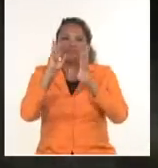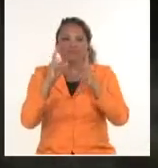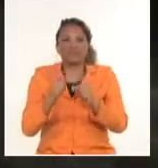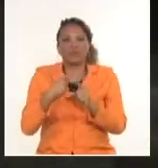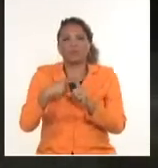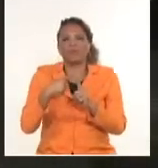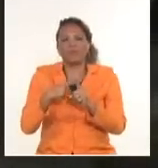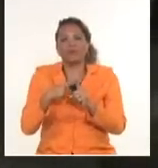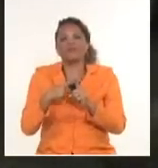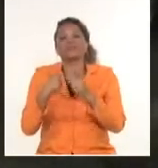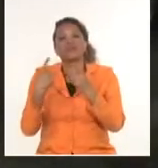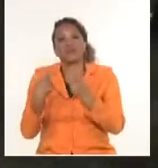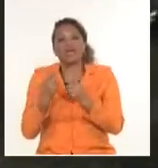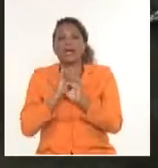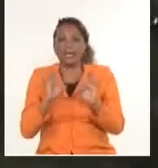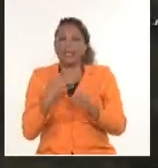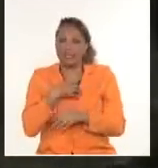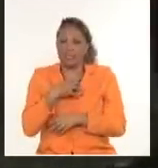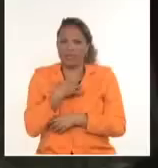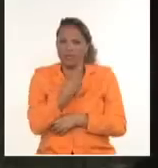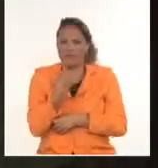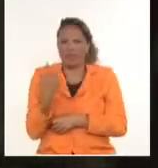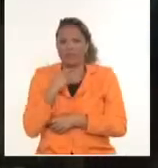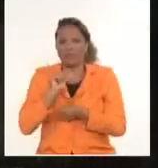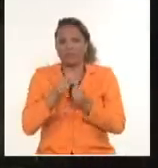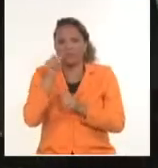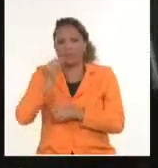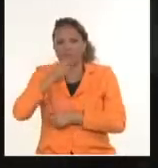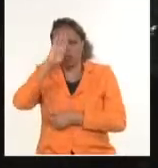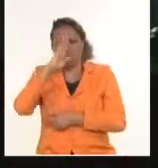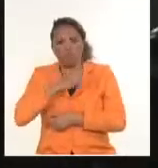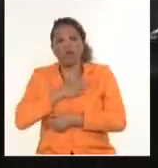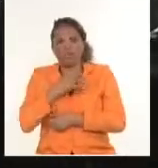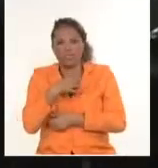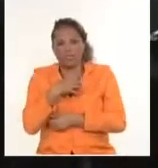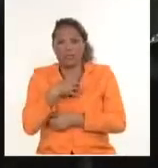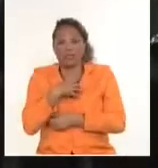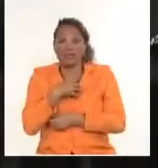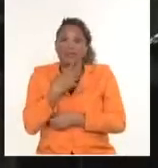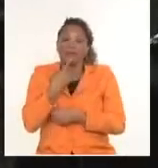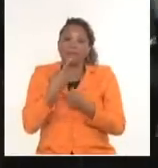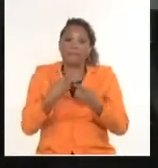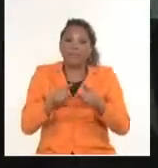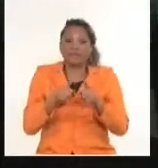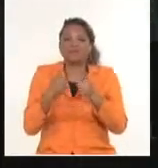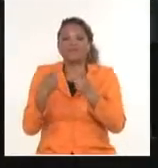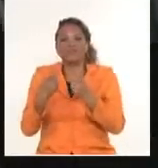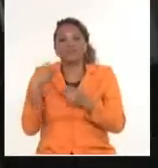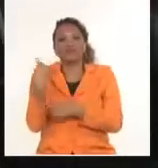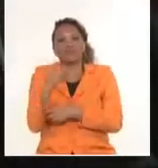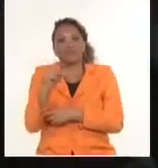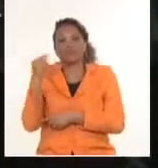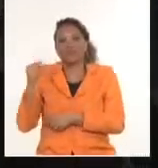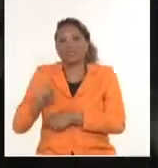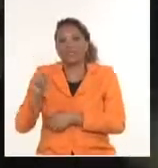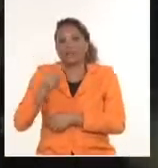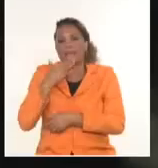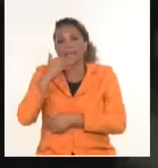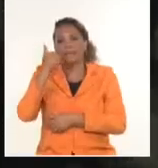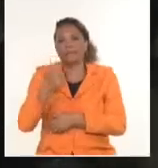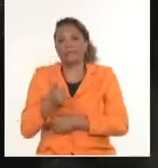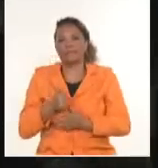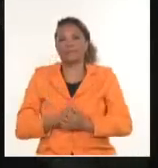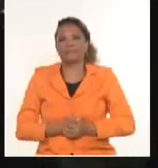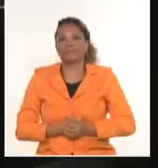porque calidad hay en cada uno de los deportistas cubanos que, por supuesto, que eran candidatos a medalla de oro, aunque no la obtuvieron, pues